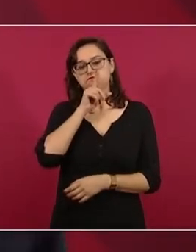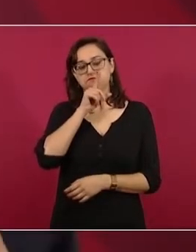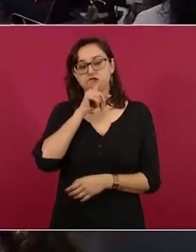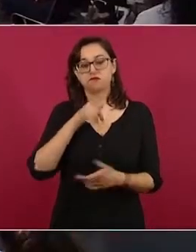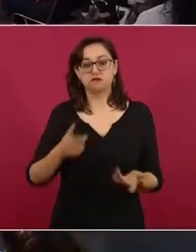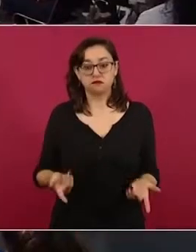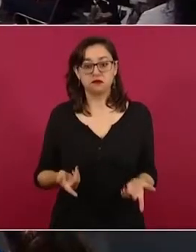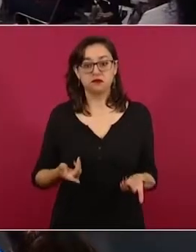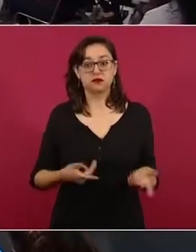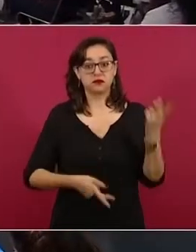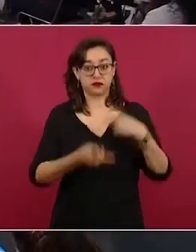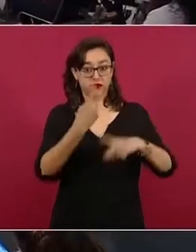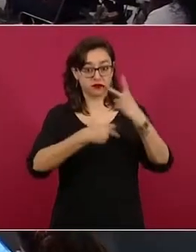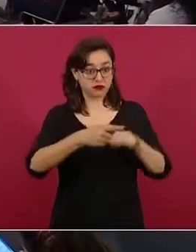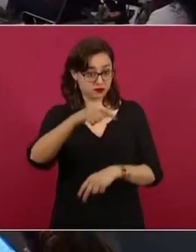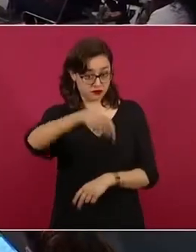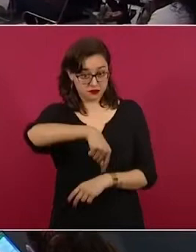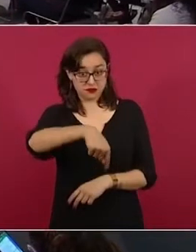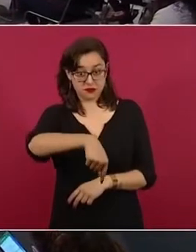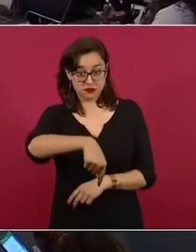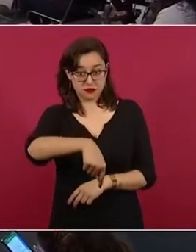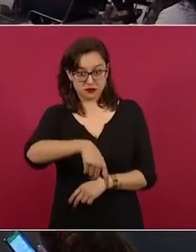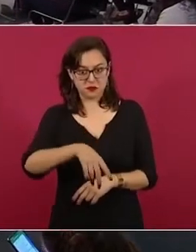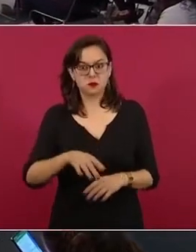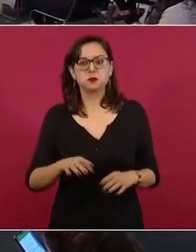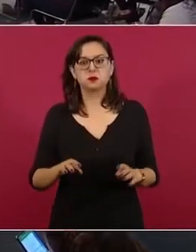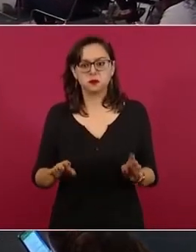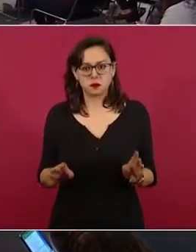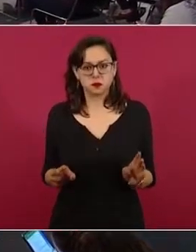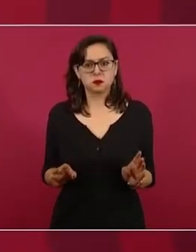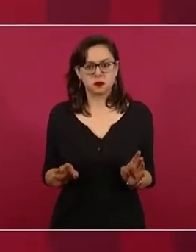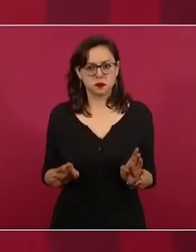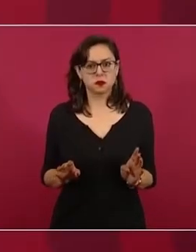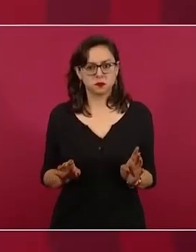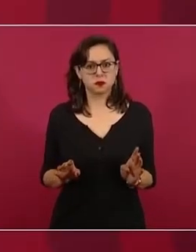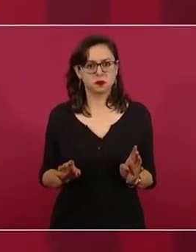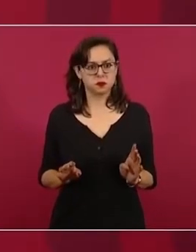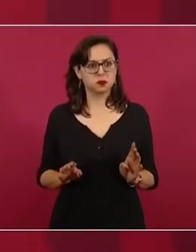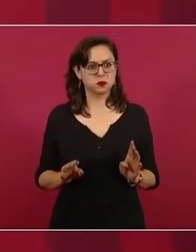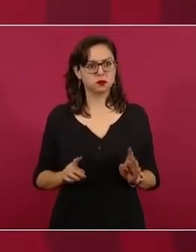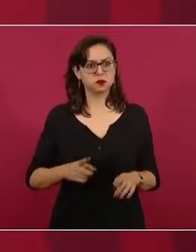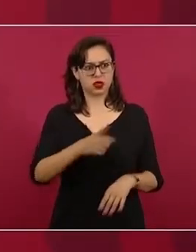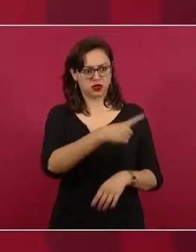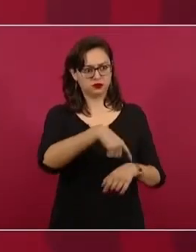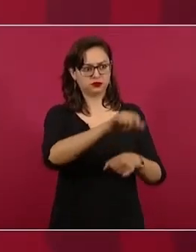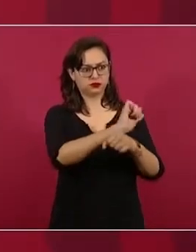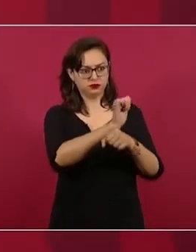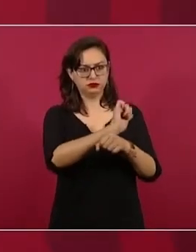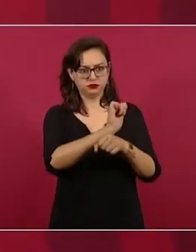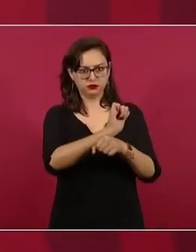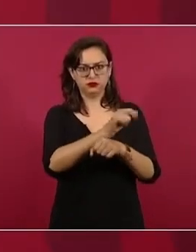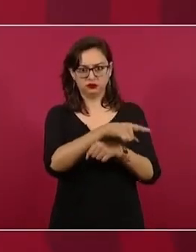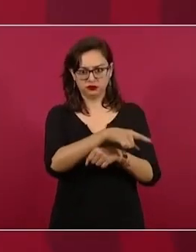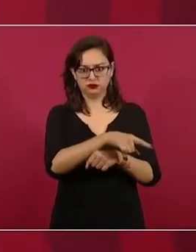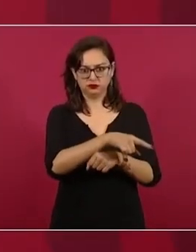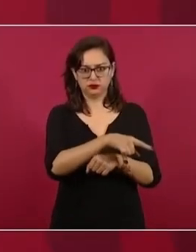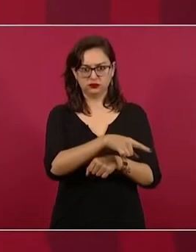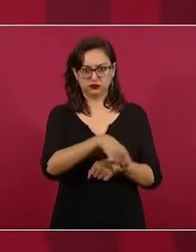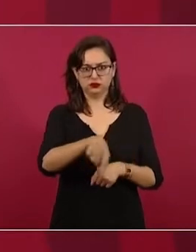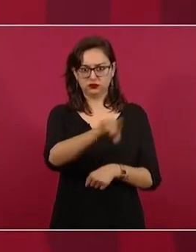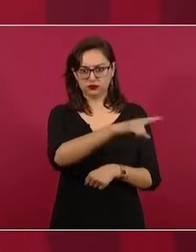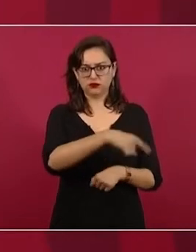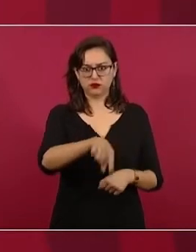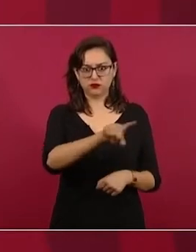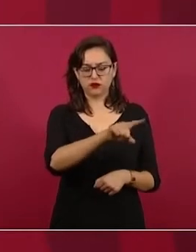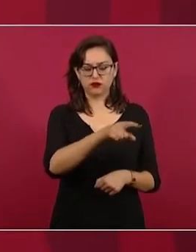Si vienen aquí, y eso los que salieron para informarles, los